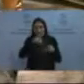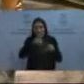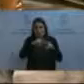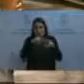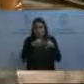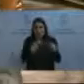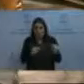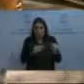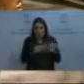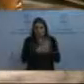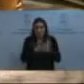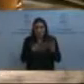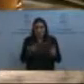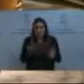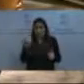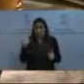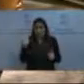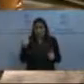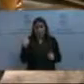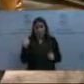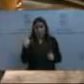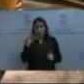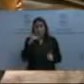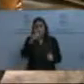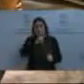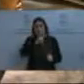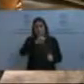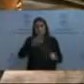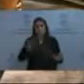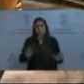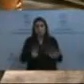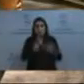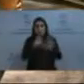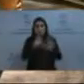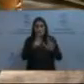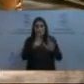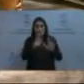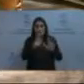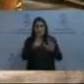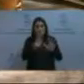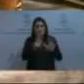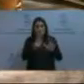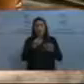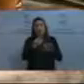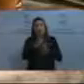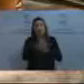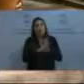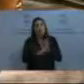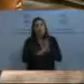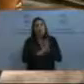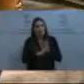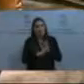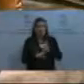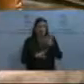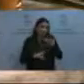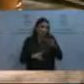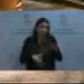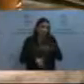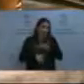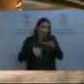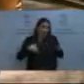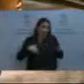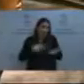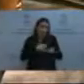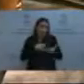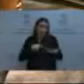¿no? Recientemente, en el ejercicio 2007, se ha articulado una medida genéricamente